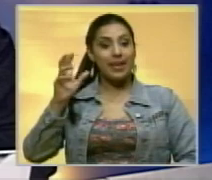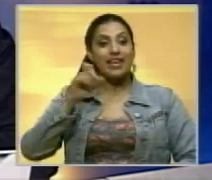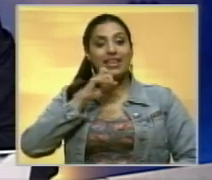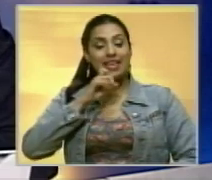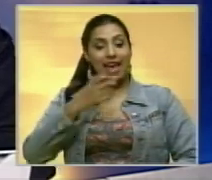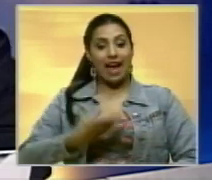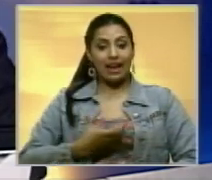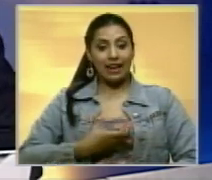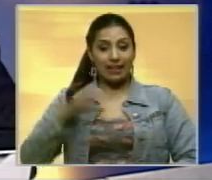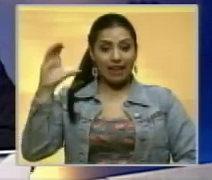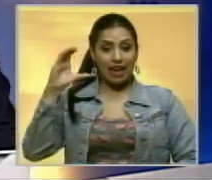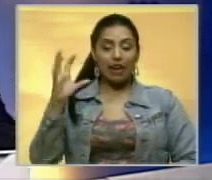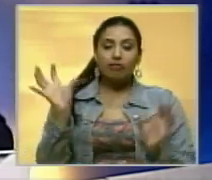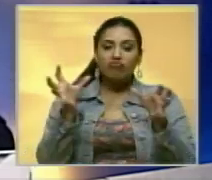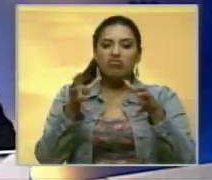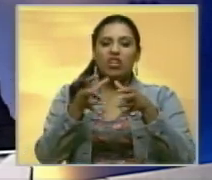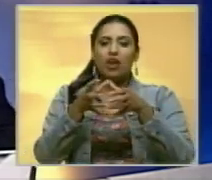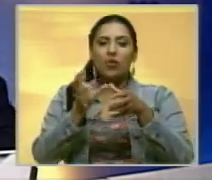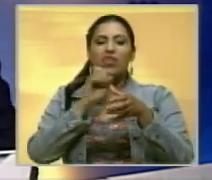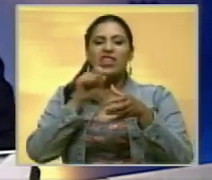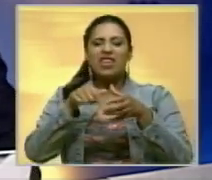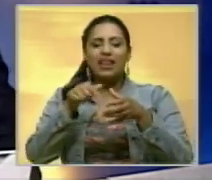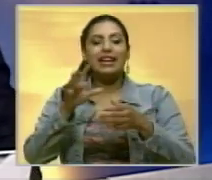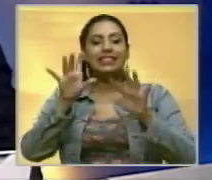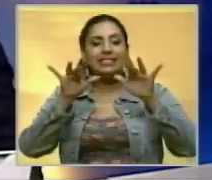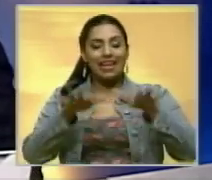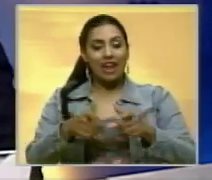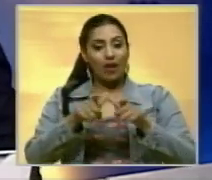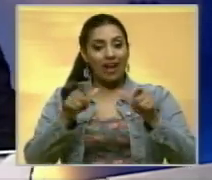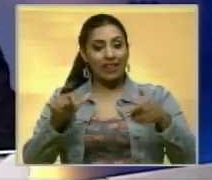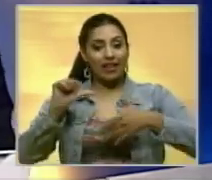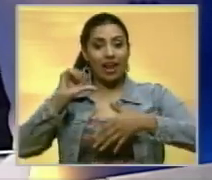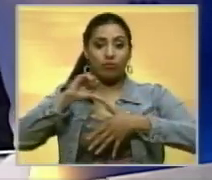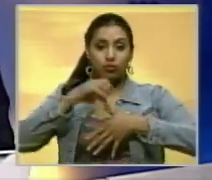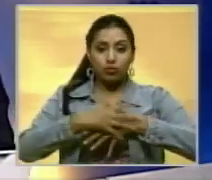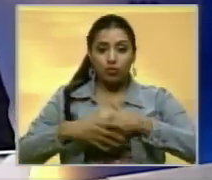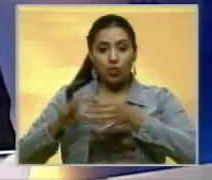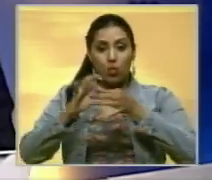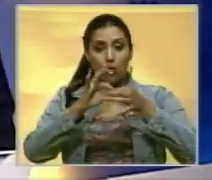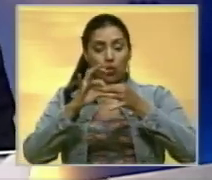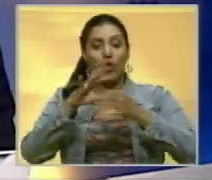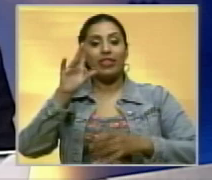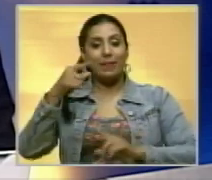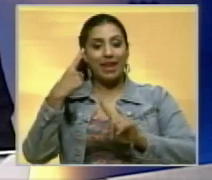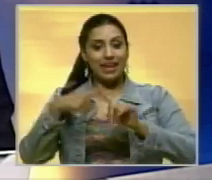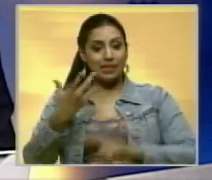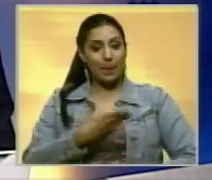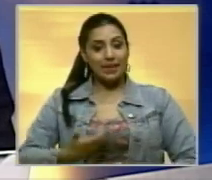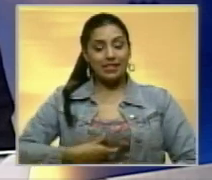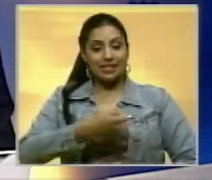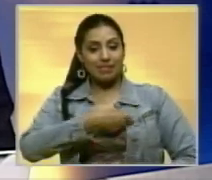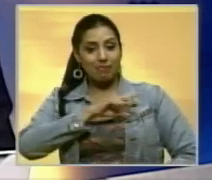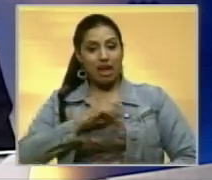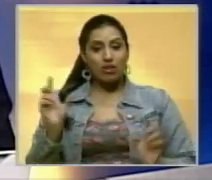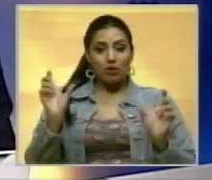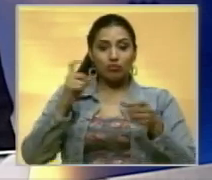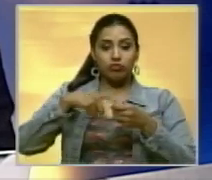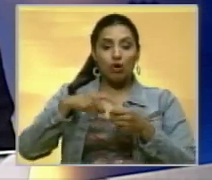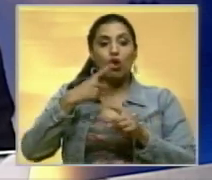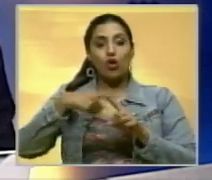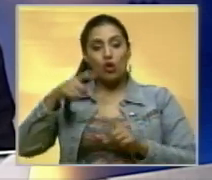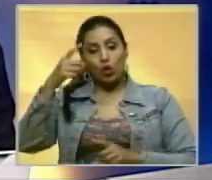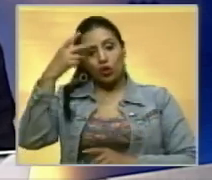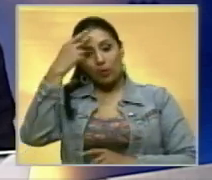Jorge Rodríguez, se reunieron con el secretario general de UNASUR, Ernesto Samper, y los expresidentes José Luis Rodríguez Zapatero, Leonel Fernández y